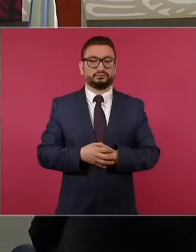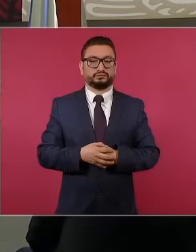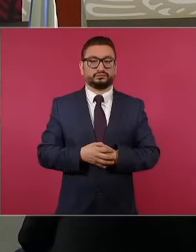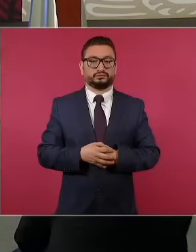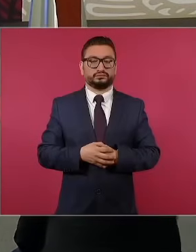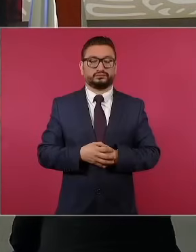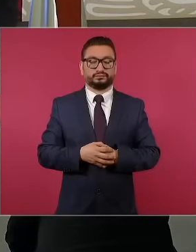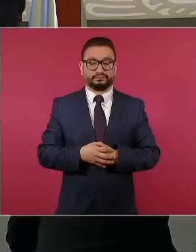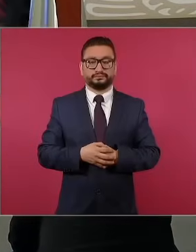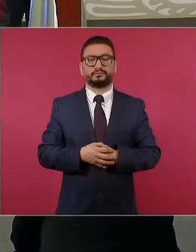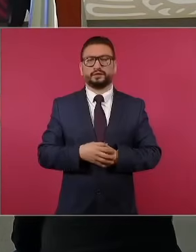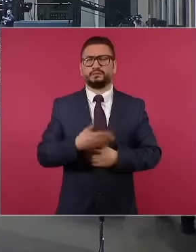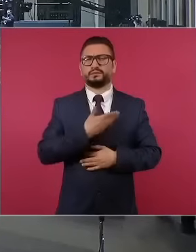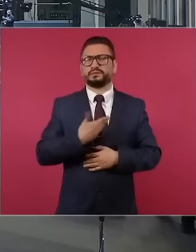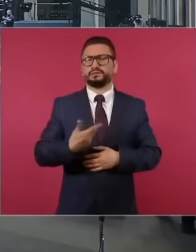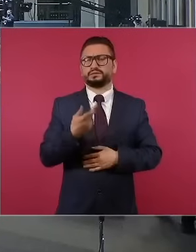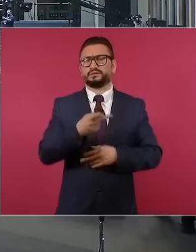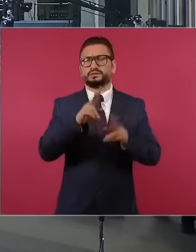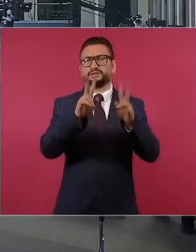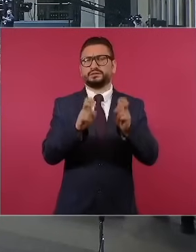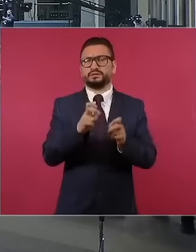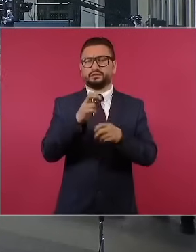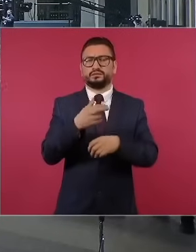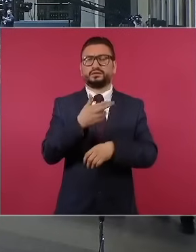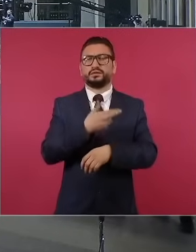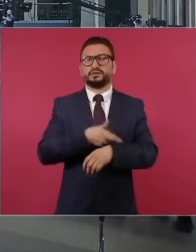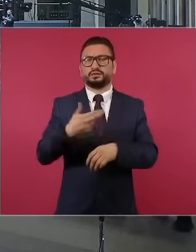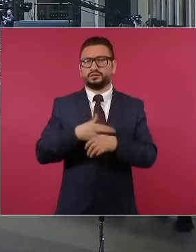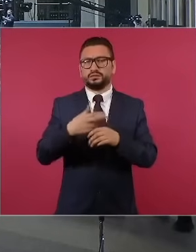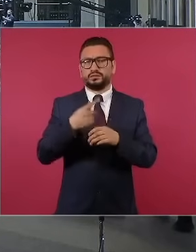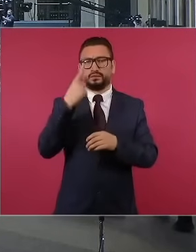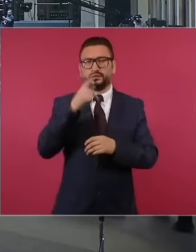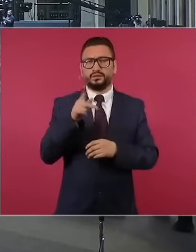Listo, presidente. En torno al tema de la reforma al Poder Judicial,